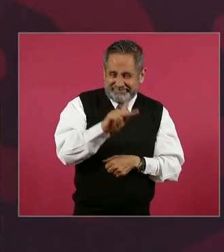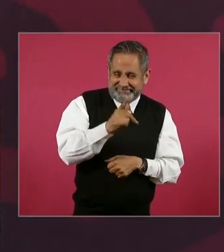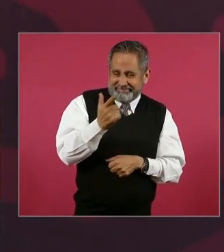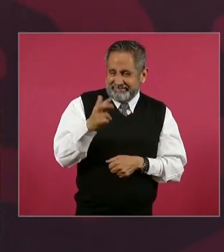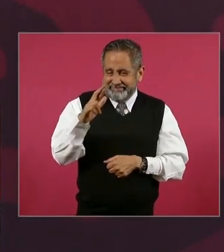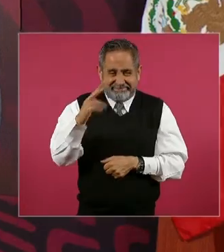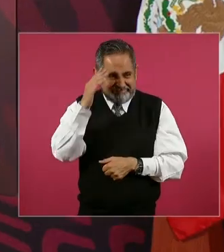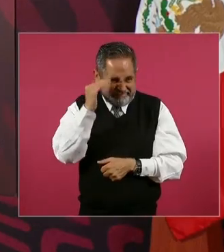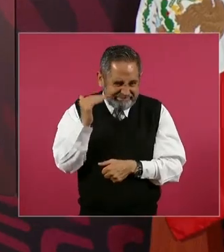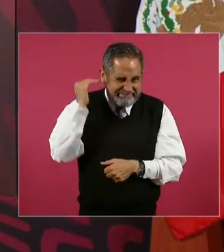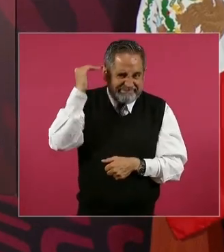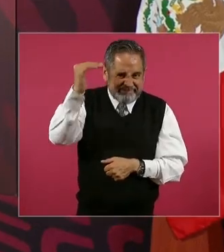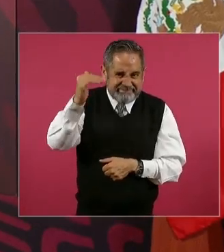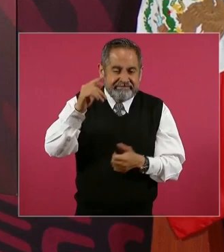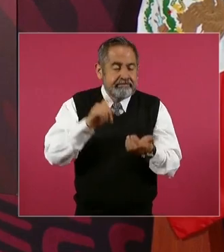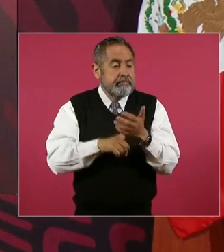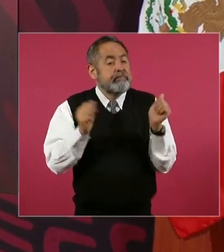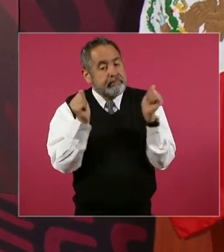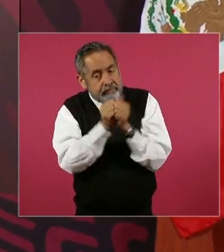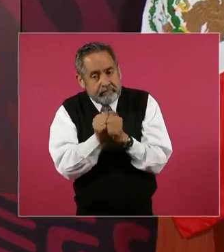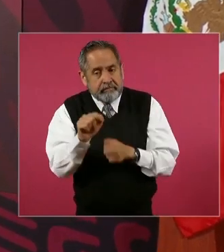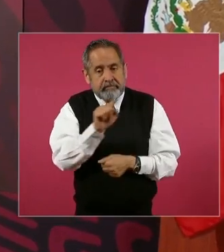república con